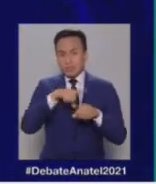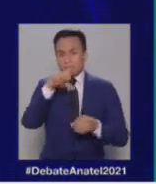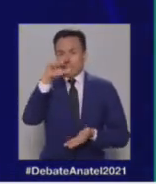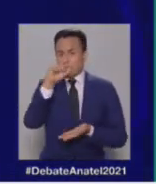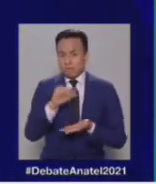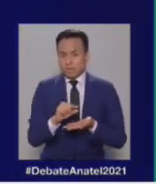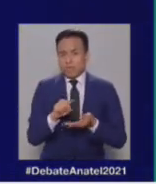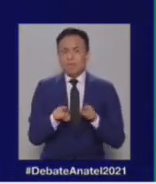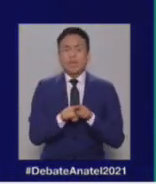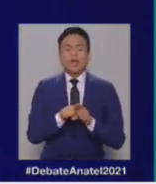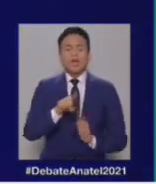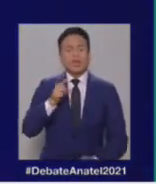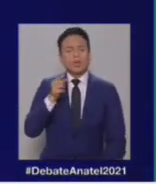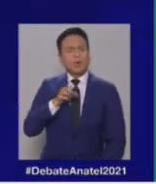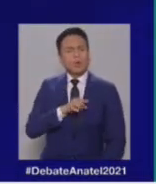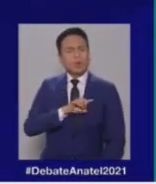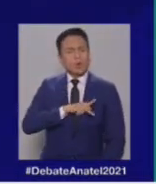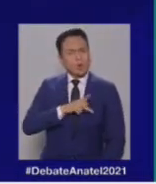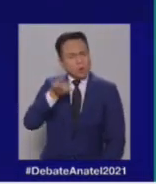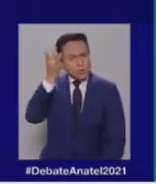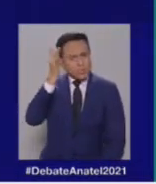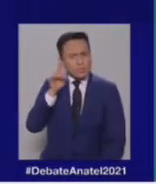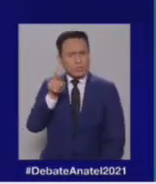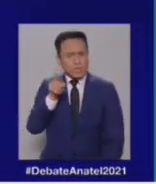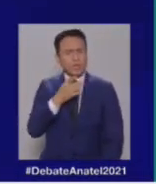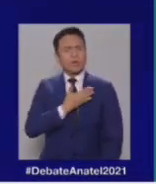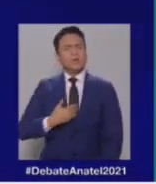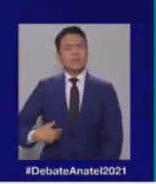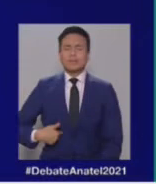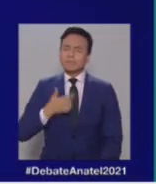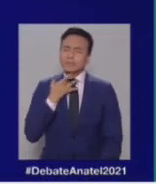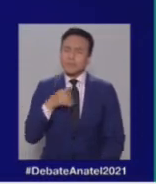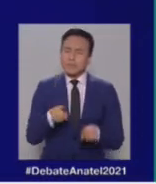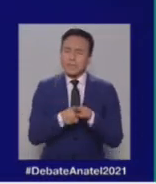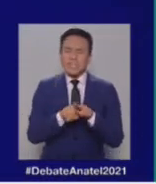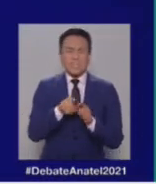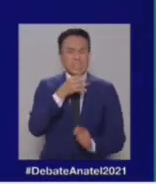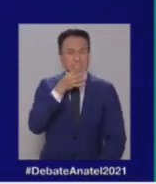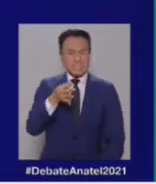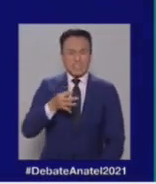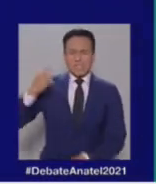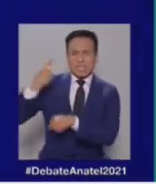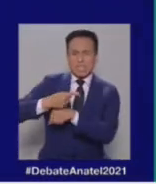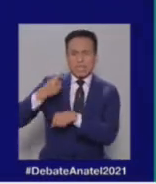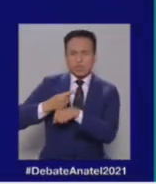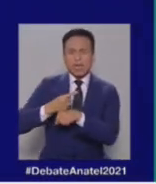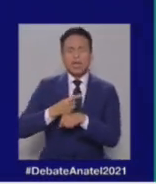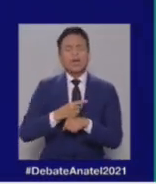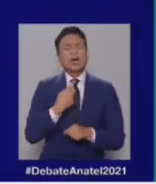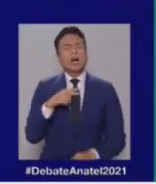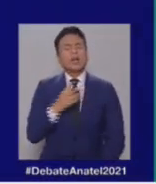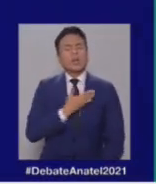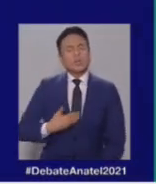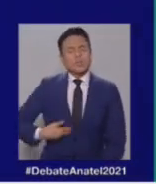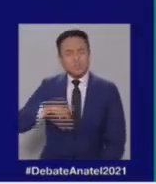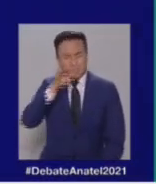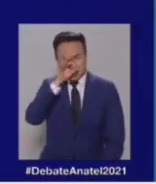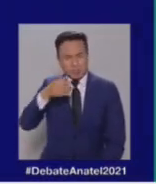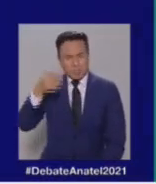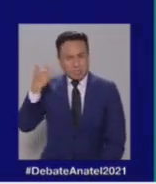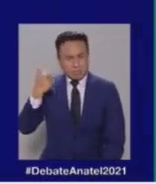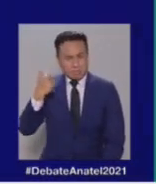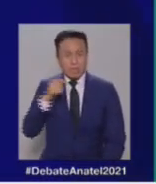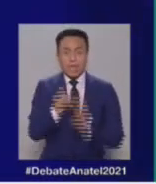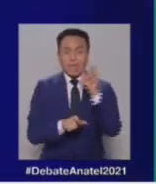derecha, José Antonio Kast, más hacia el extremo, también las propuestas entregadas por Sebastián Sichel y las